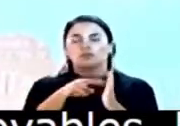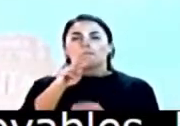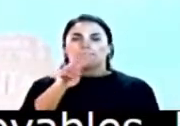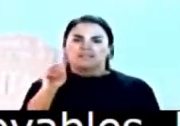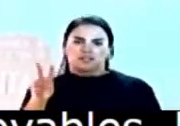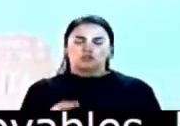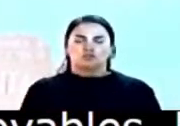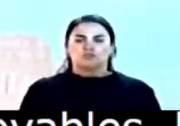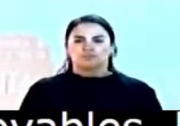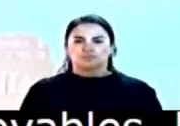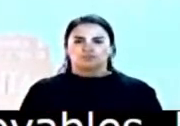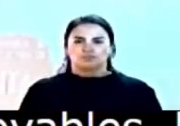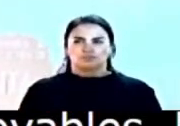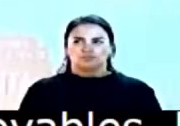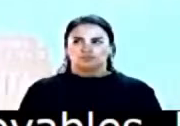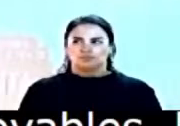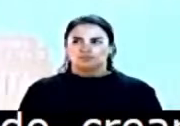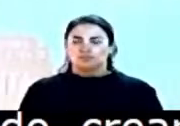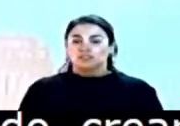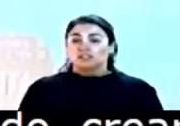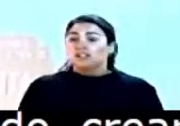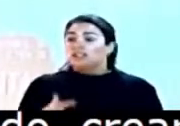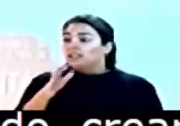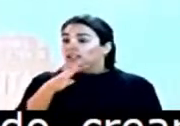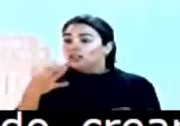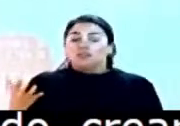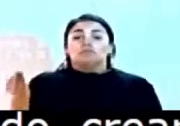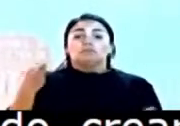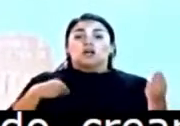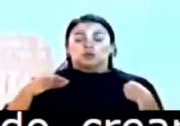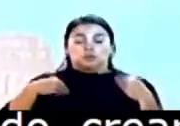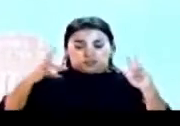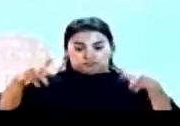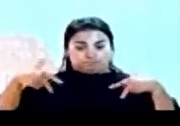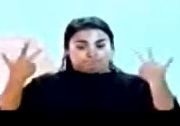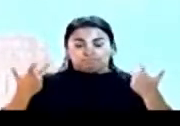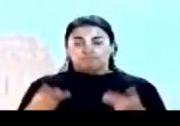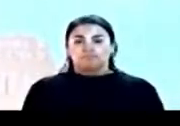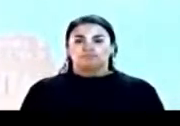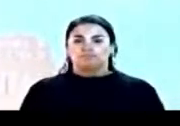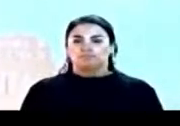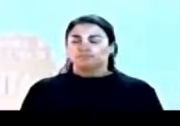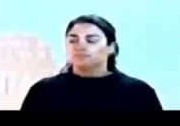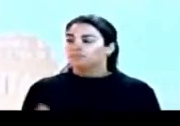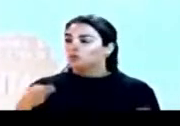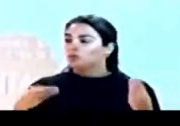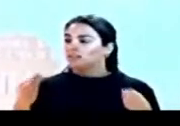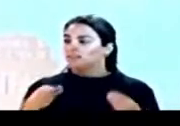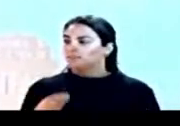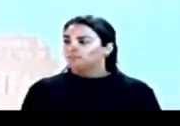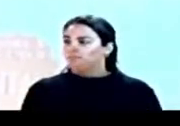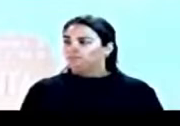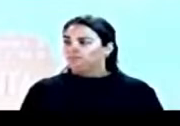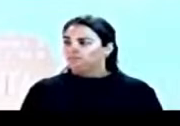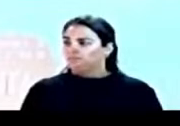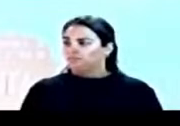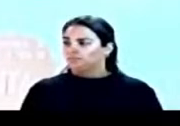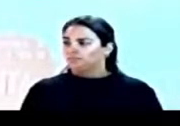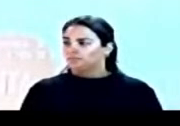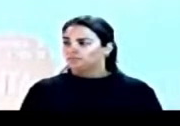2022. Y me pongo a vuestras preguntas. ¿Preguntas?